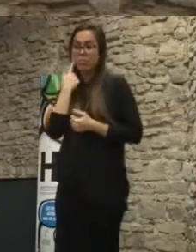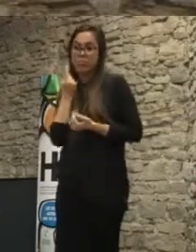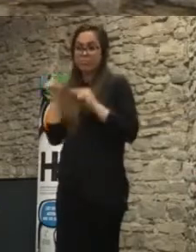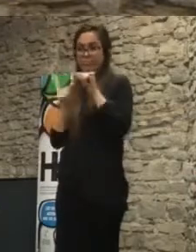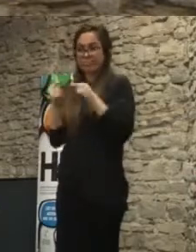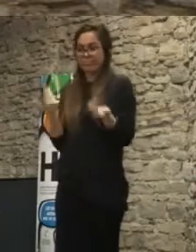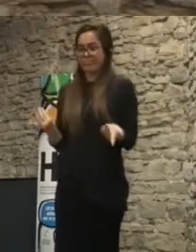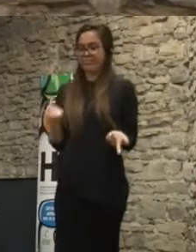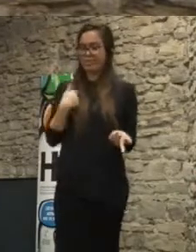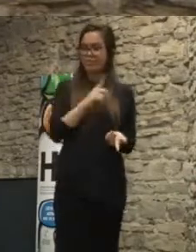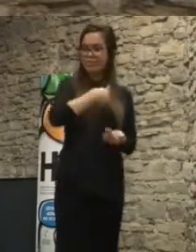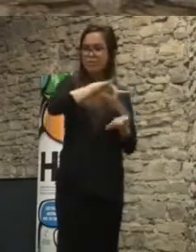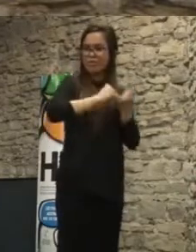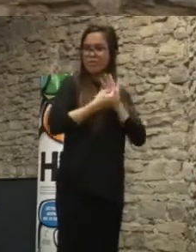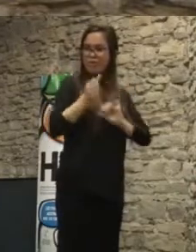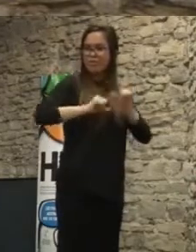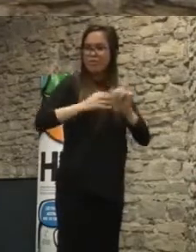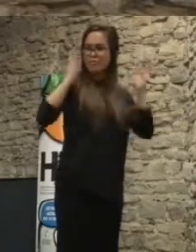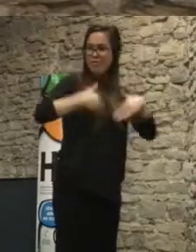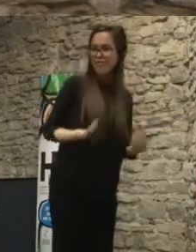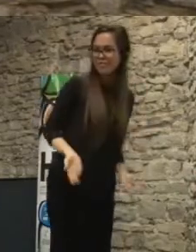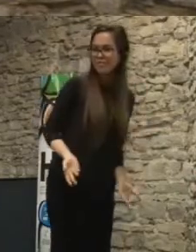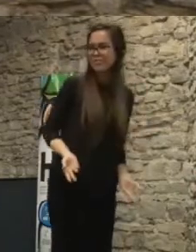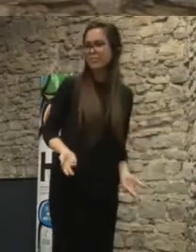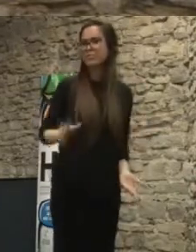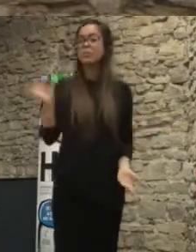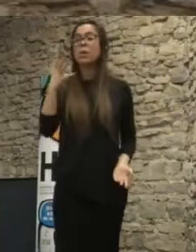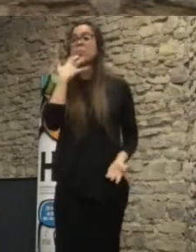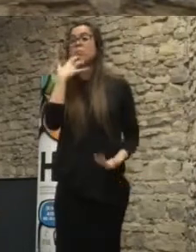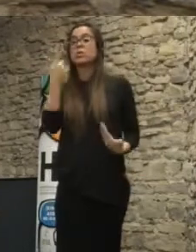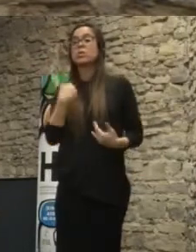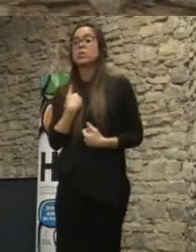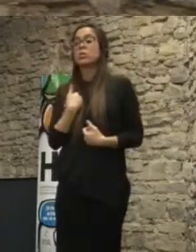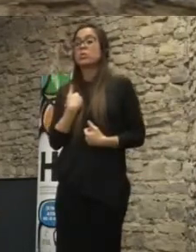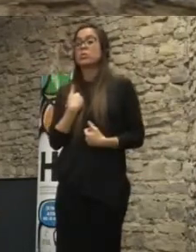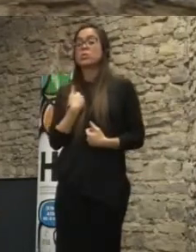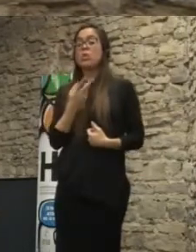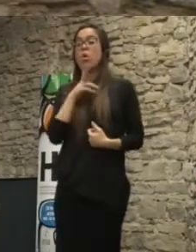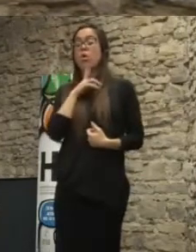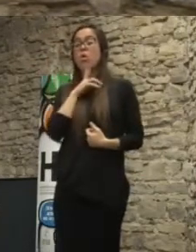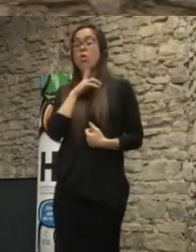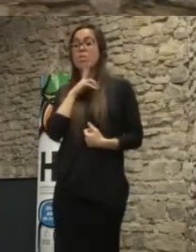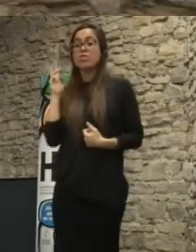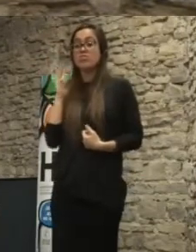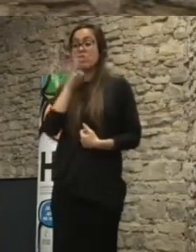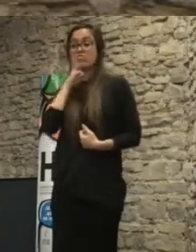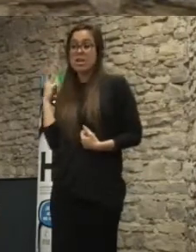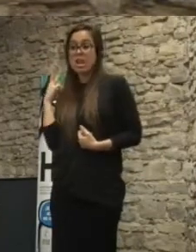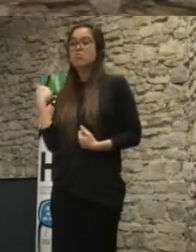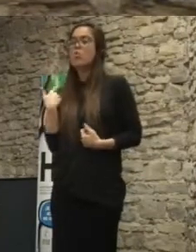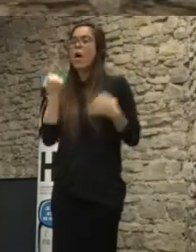decían, ahora yo estoy en una vida, estoy en un accidente, durante los últimos 2 o 3 años estoy trabajando en la administración, ¿no?